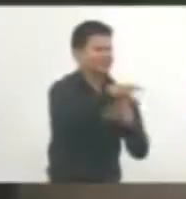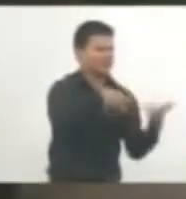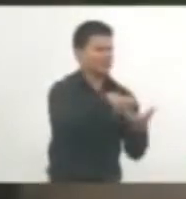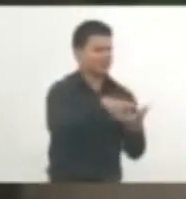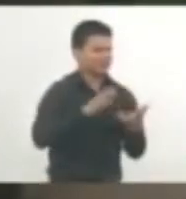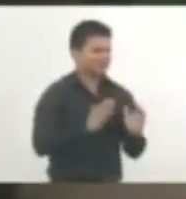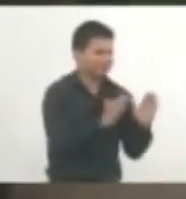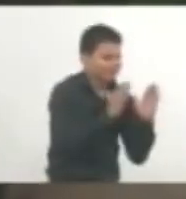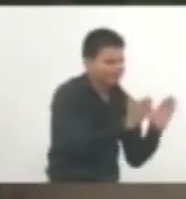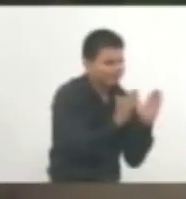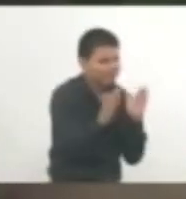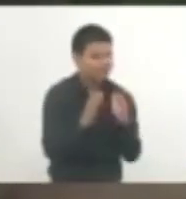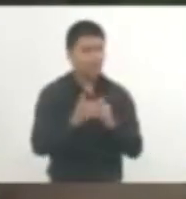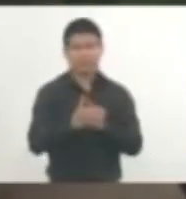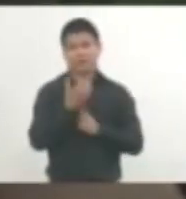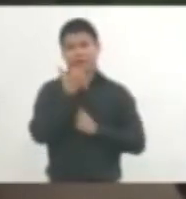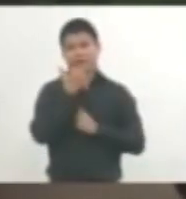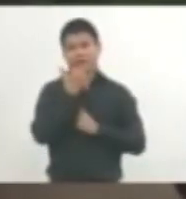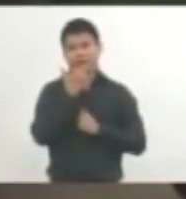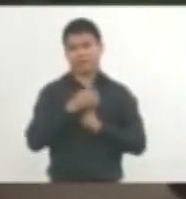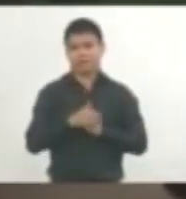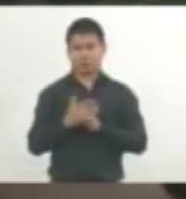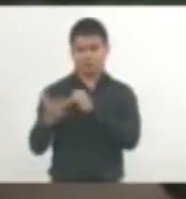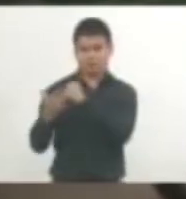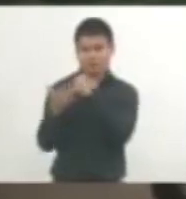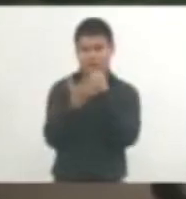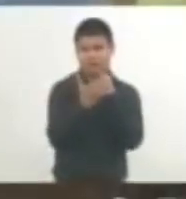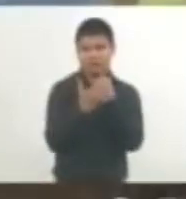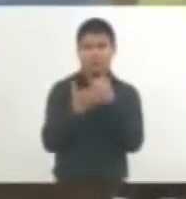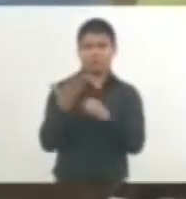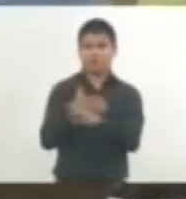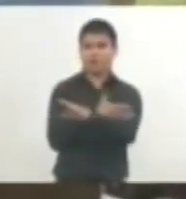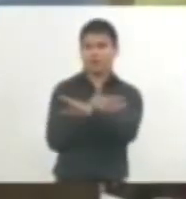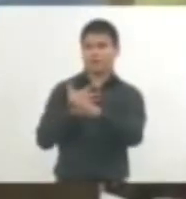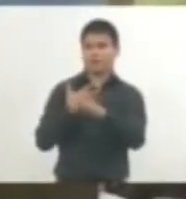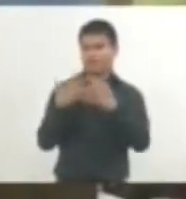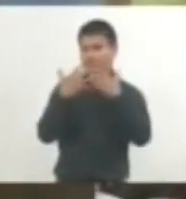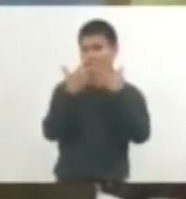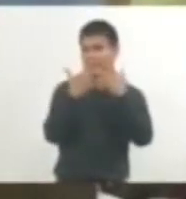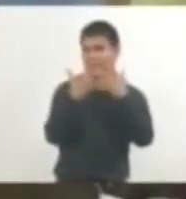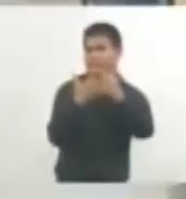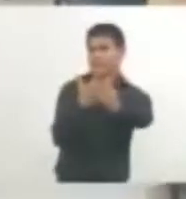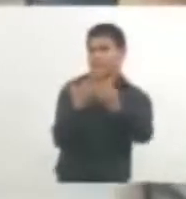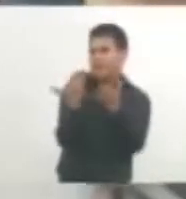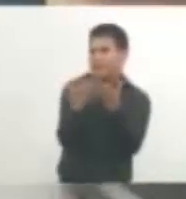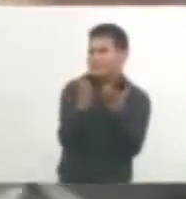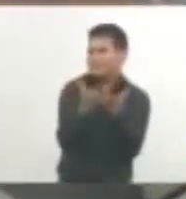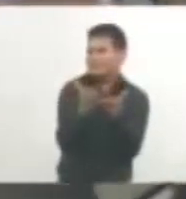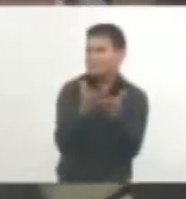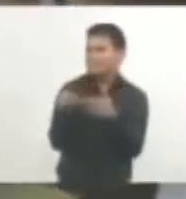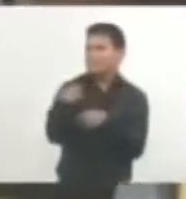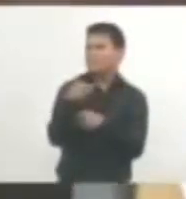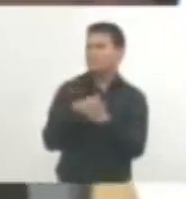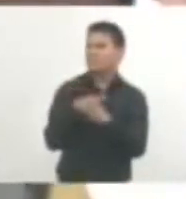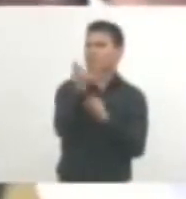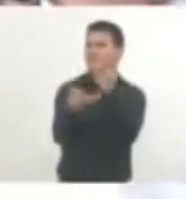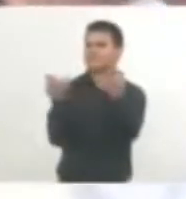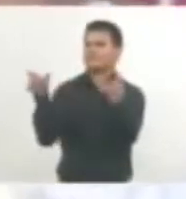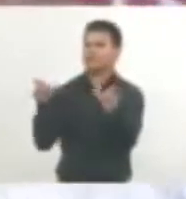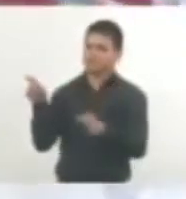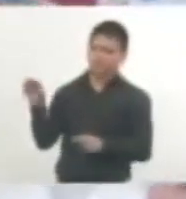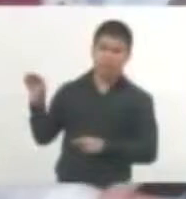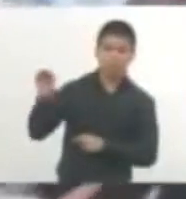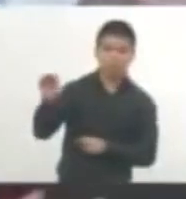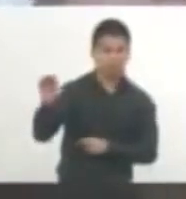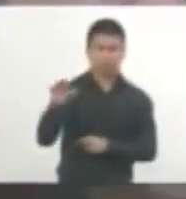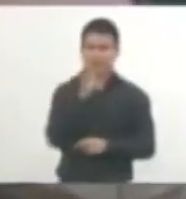el tema del saneamiento de las finanzas. Teníamos una deuda por pasivos laborales de aproximadamente 12 mil millones de pesos y logramos, en